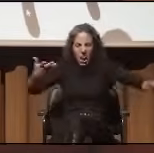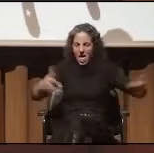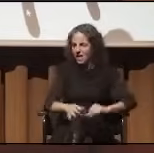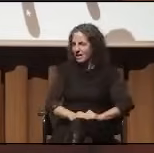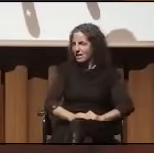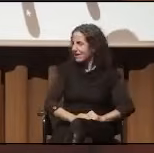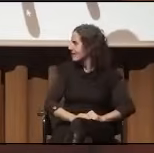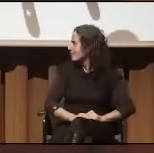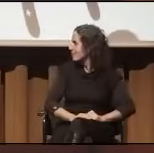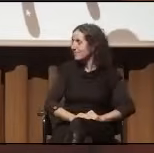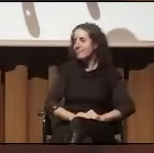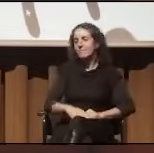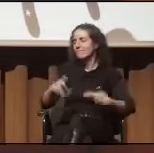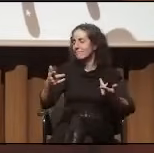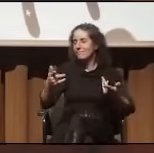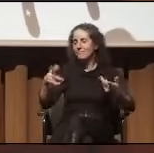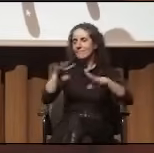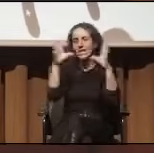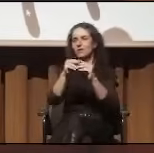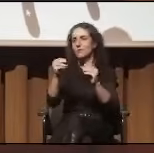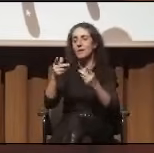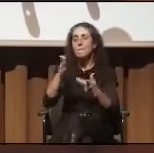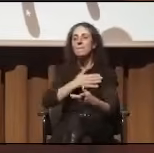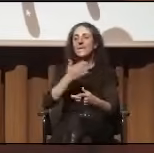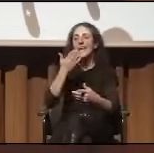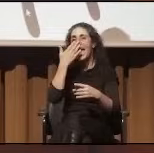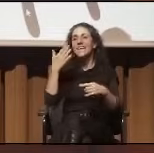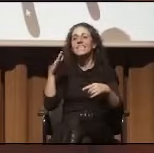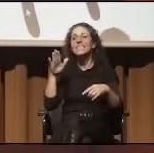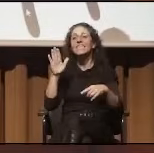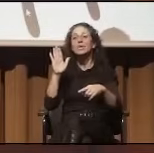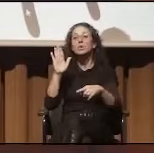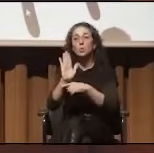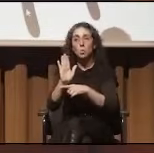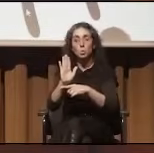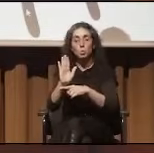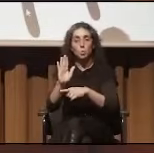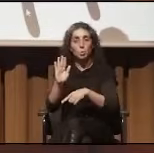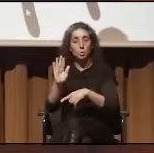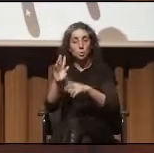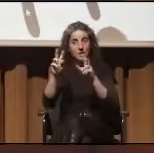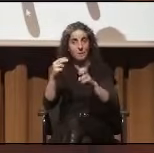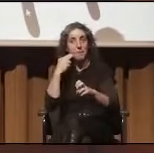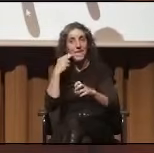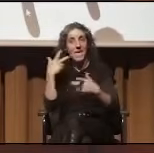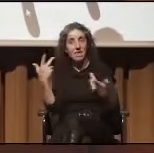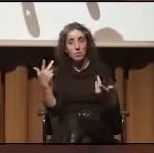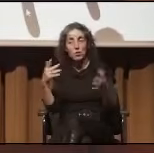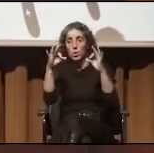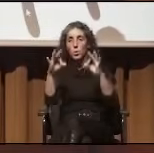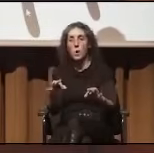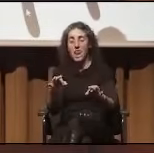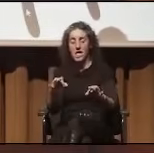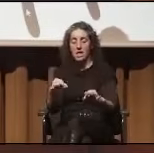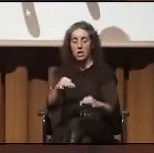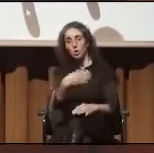contar es que mi actitud ante el miedo es la del torero. O sea, al toro hay que mirarle a los ojos, porque